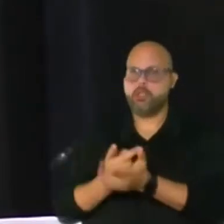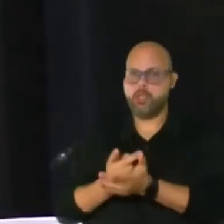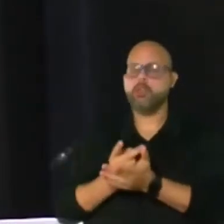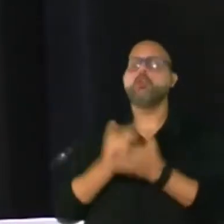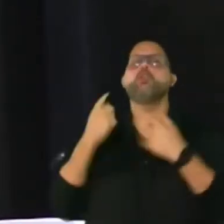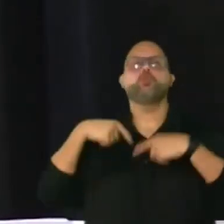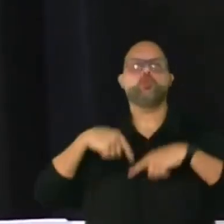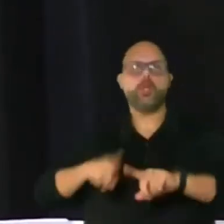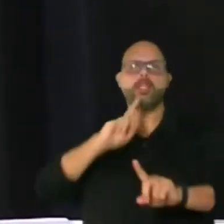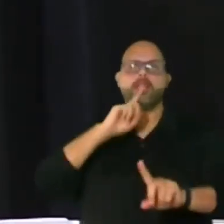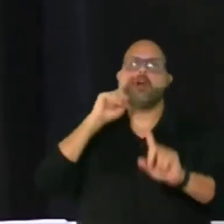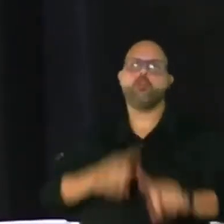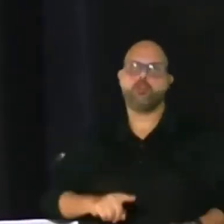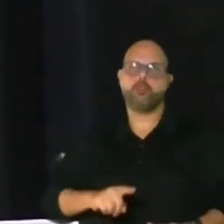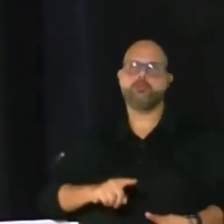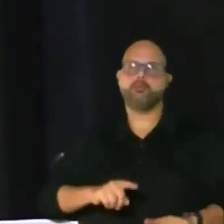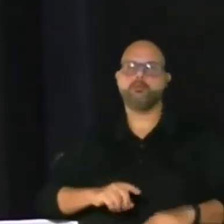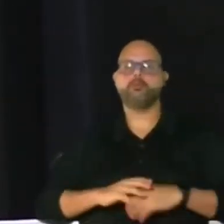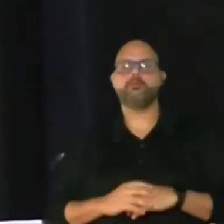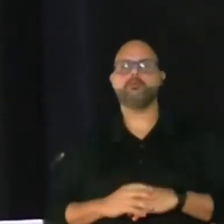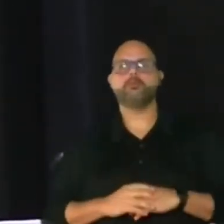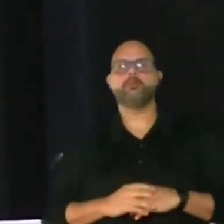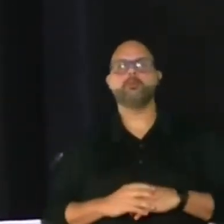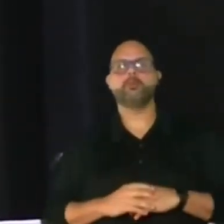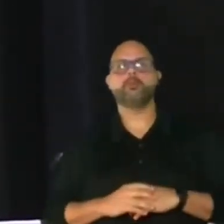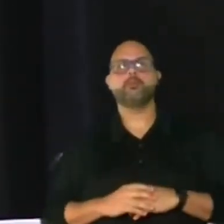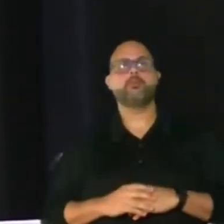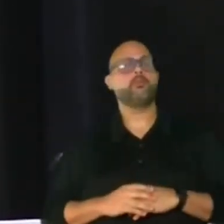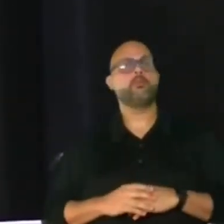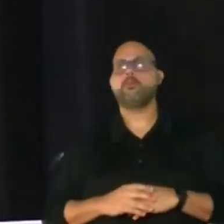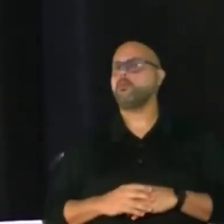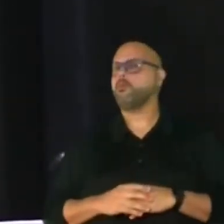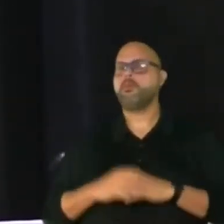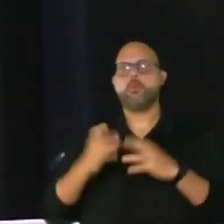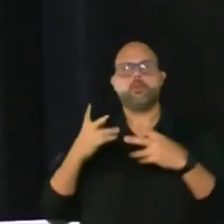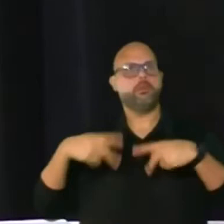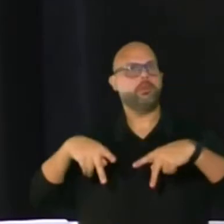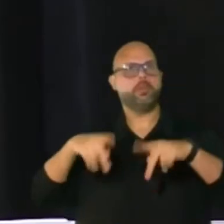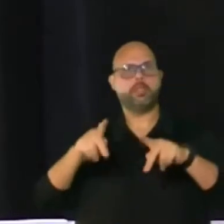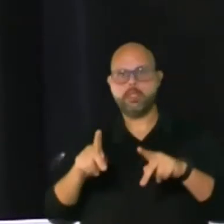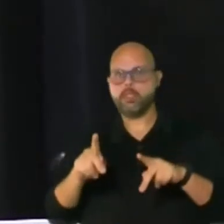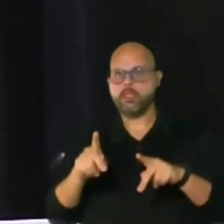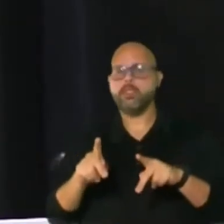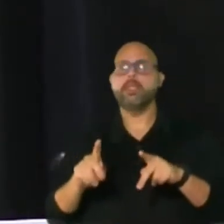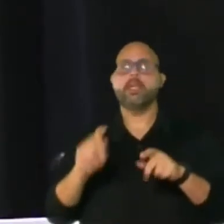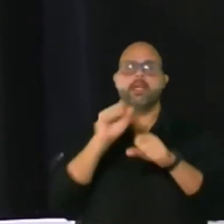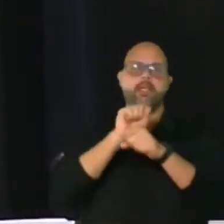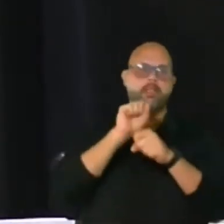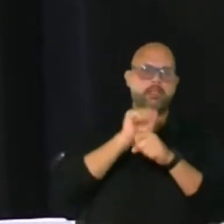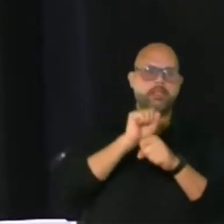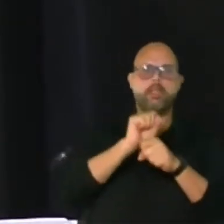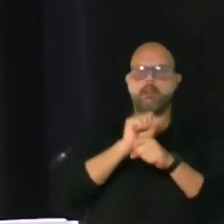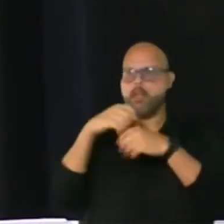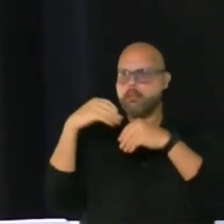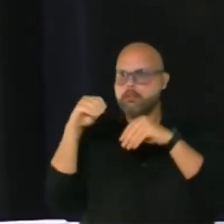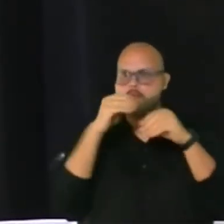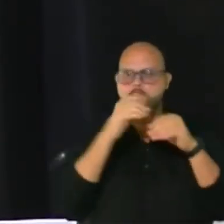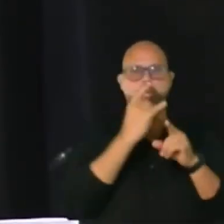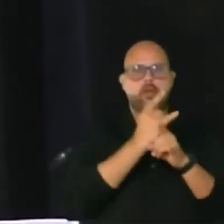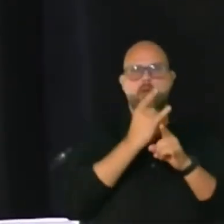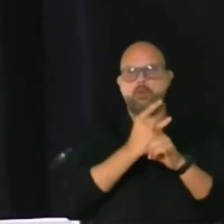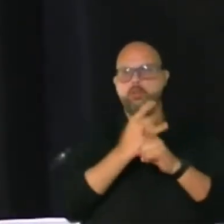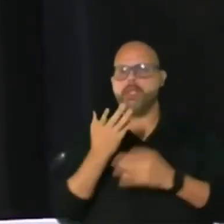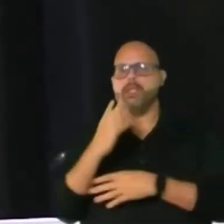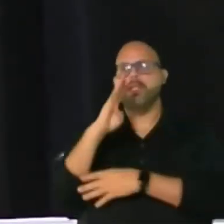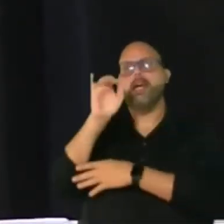esta orden. No se permitirá la operación de los establecimientos de venta de bebidas alcohólicas, tales como